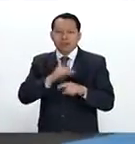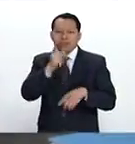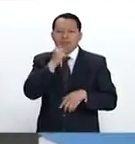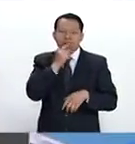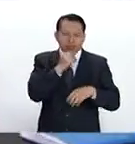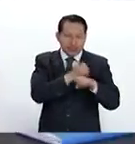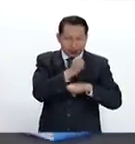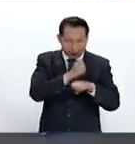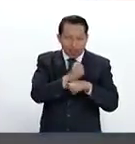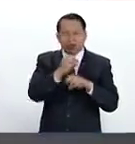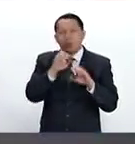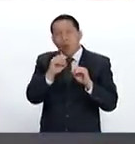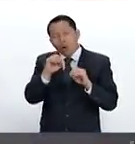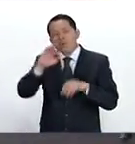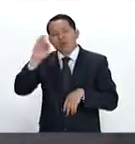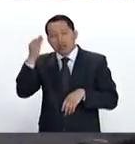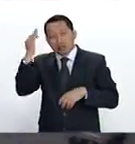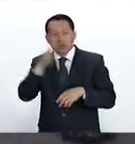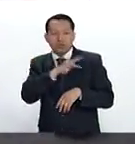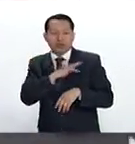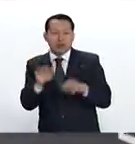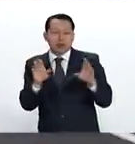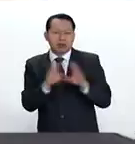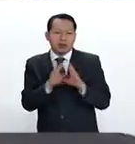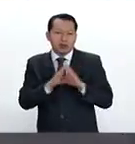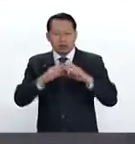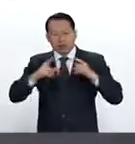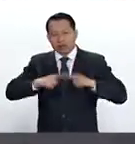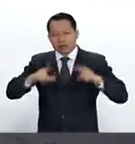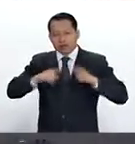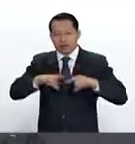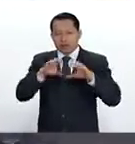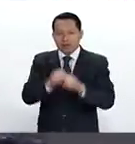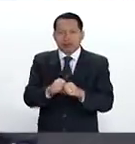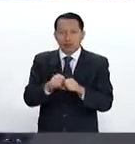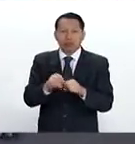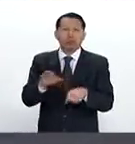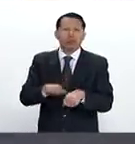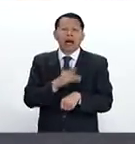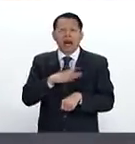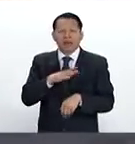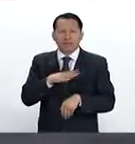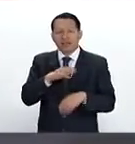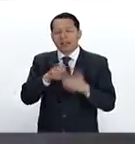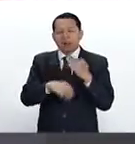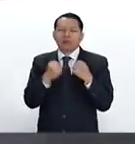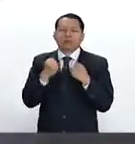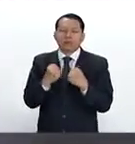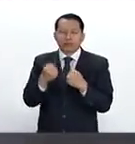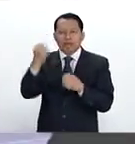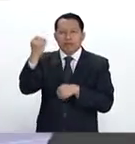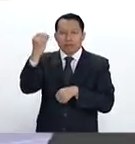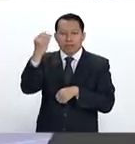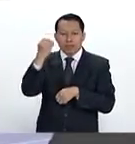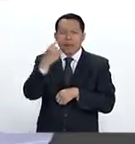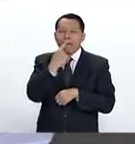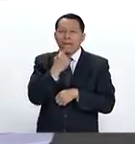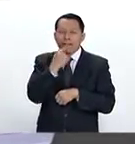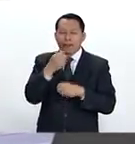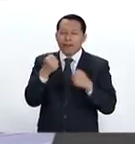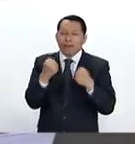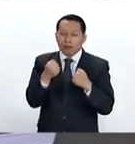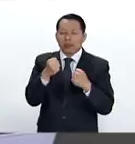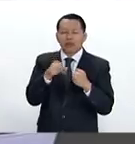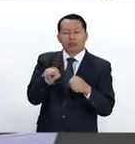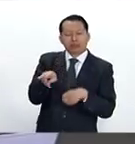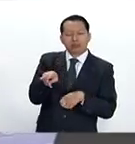policías estatales ejerzan de facto como agentes migratorios, te detienen en un alto y tienen la facultad de pedirte tus